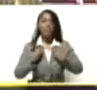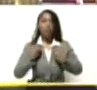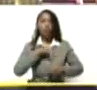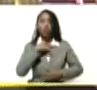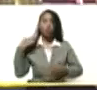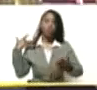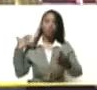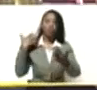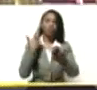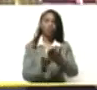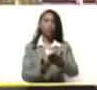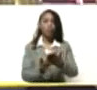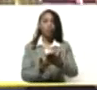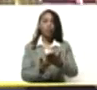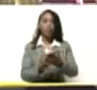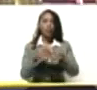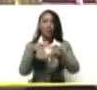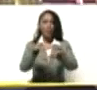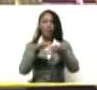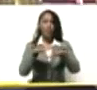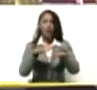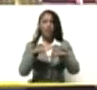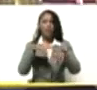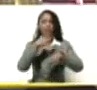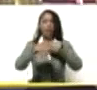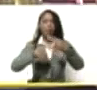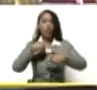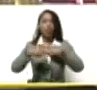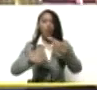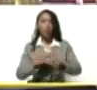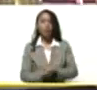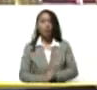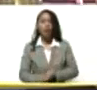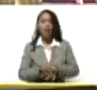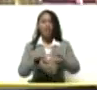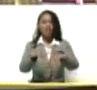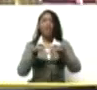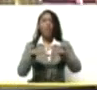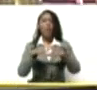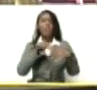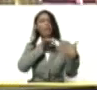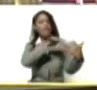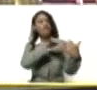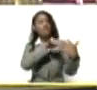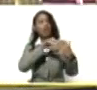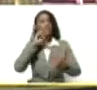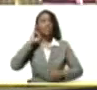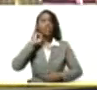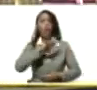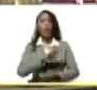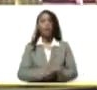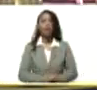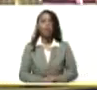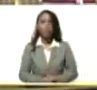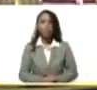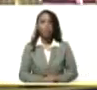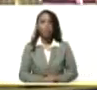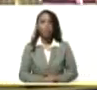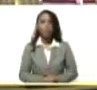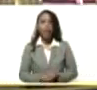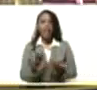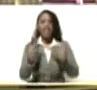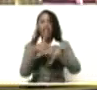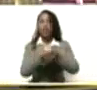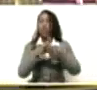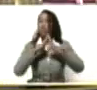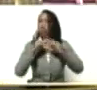años, hermosos de revolución, hermosos de batalla histórica, combinar